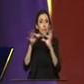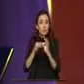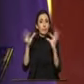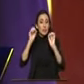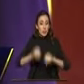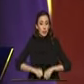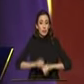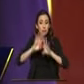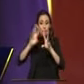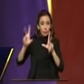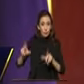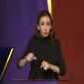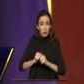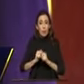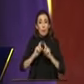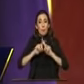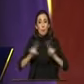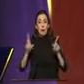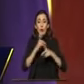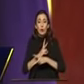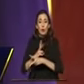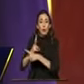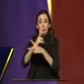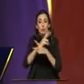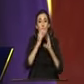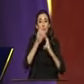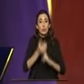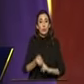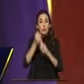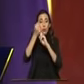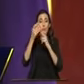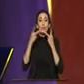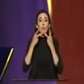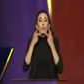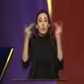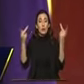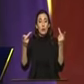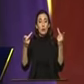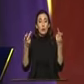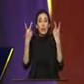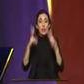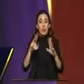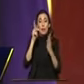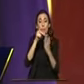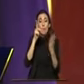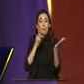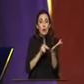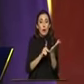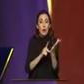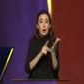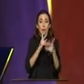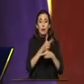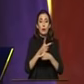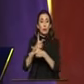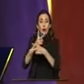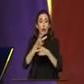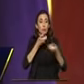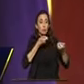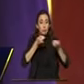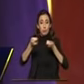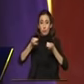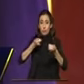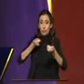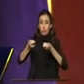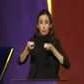la misma línea de preservar los recursos, los sagrados recursos públicos, ejecutamos un programa de austeridad que eliminó o